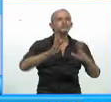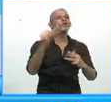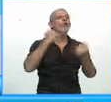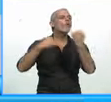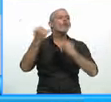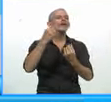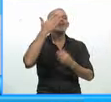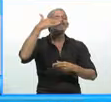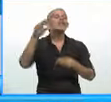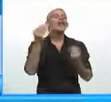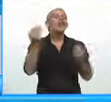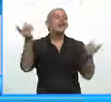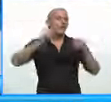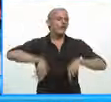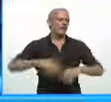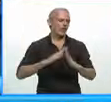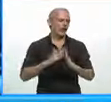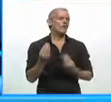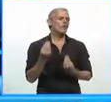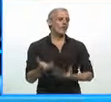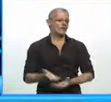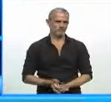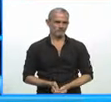final, cómo volvieron a casa.